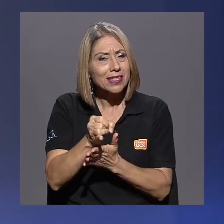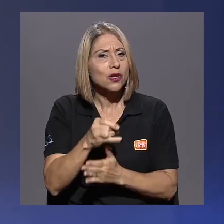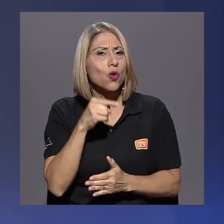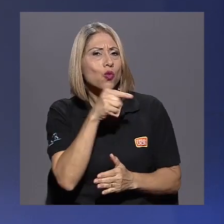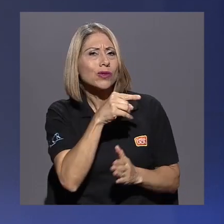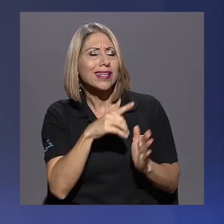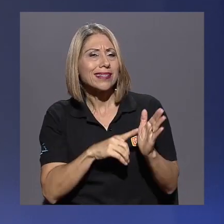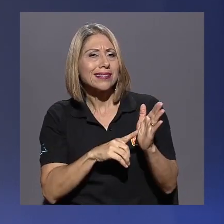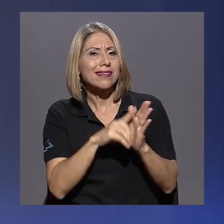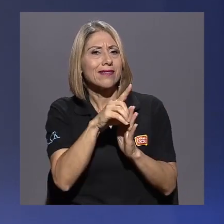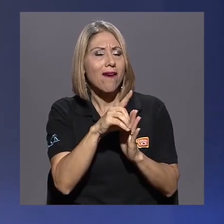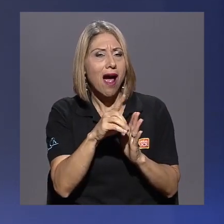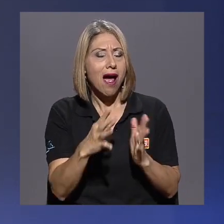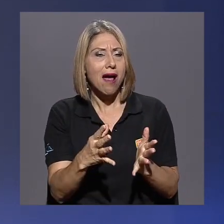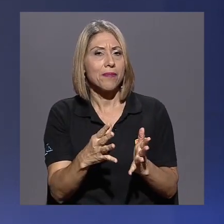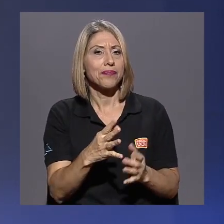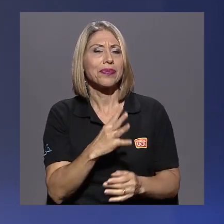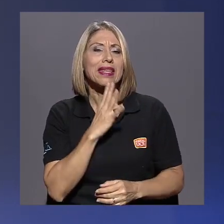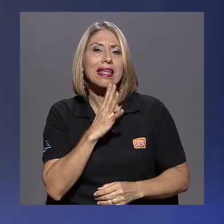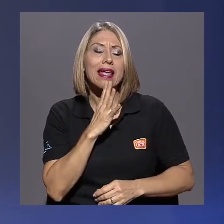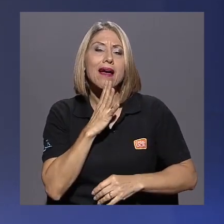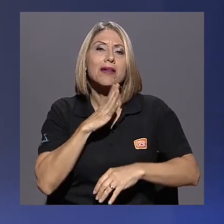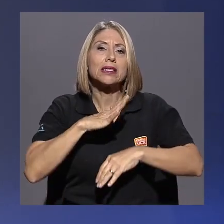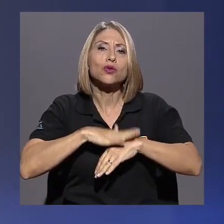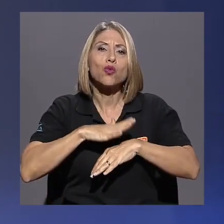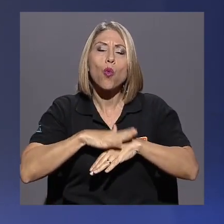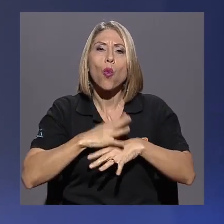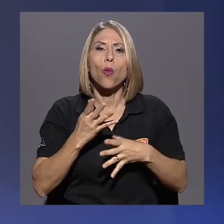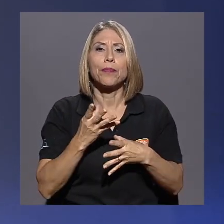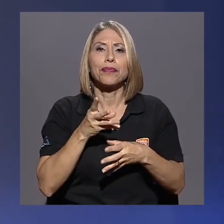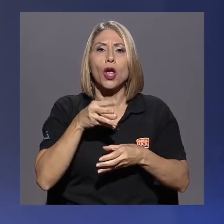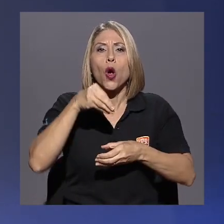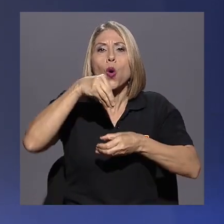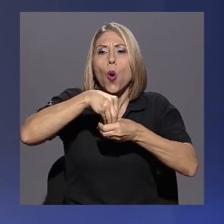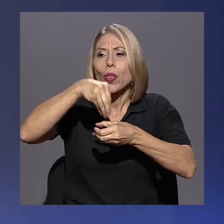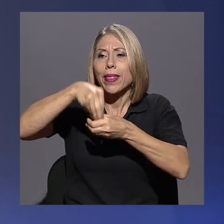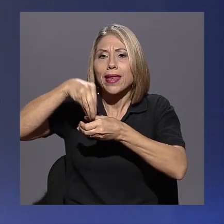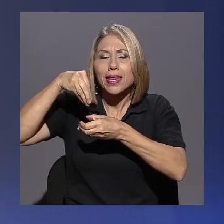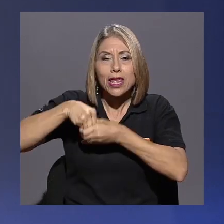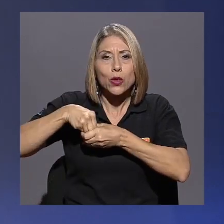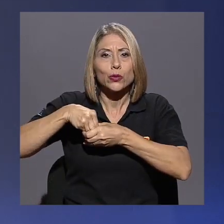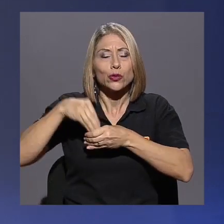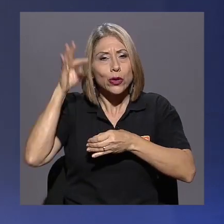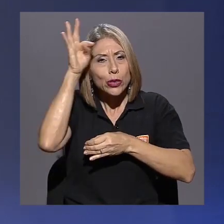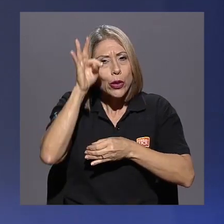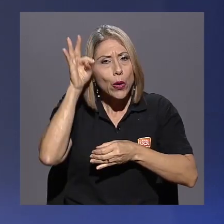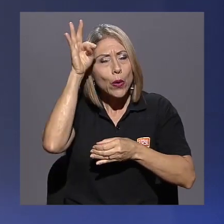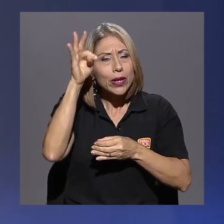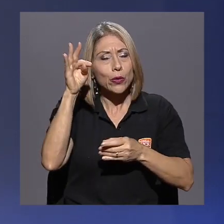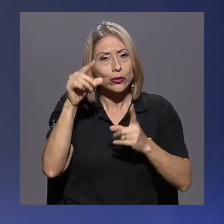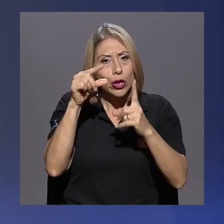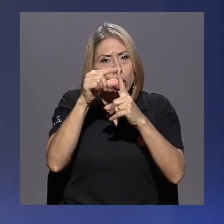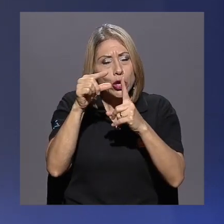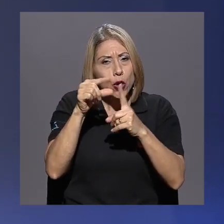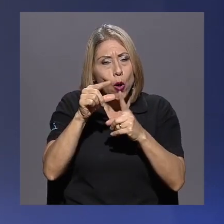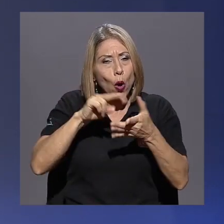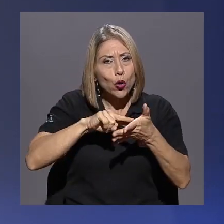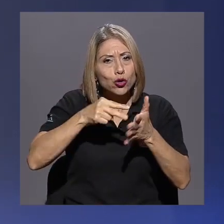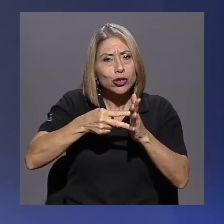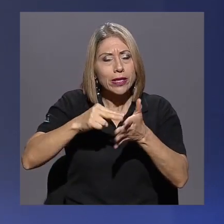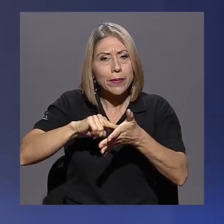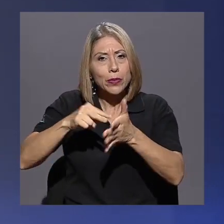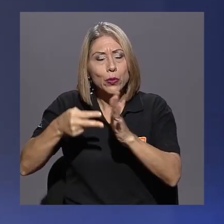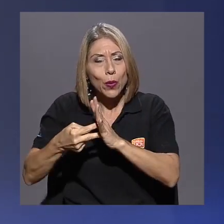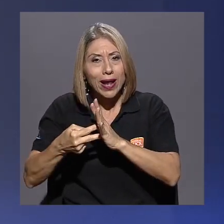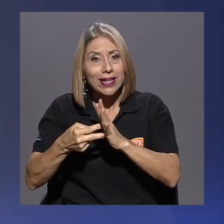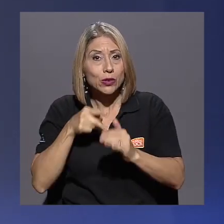refiera un poco digamos a eses contenidos teóricos y conceptuales de los cuales parte para